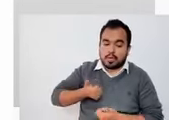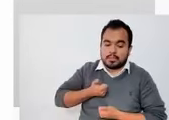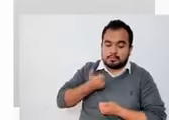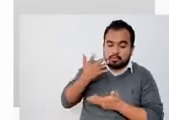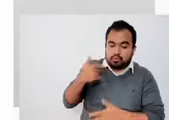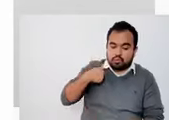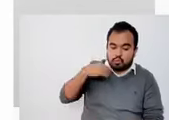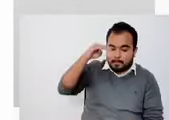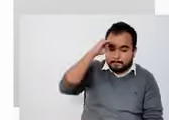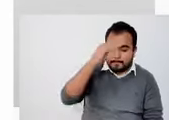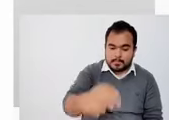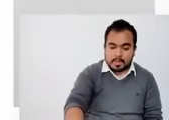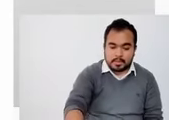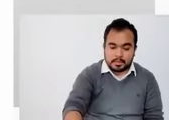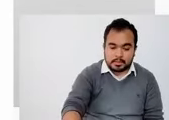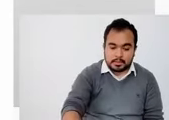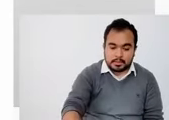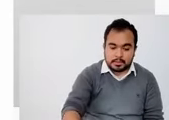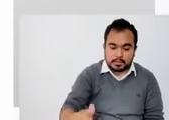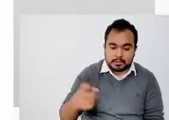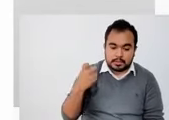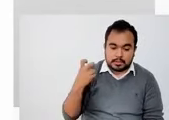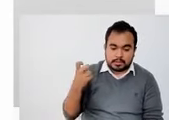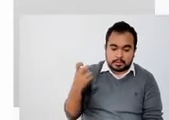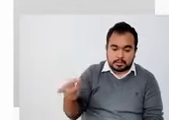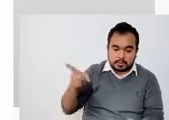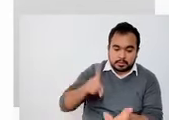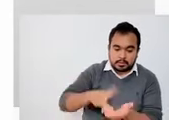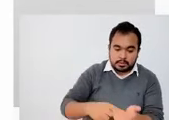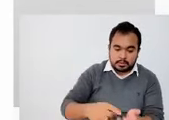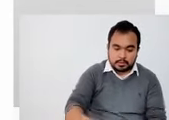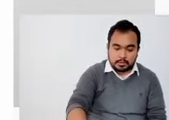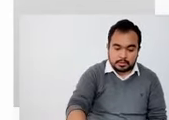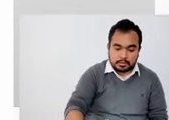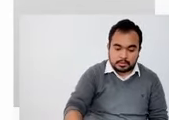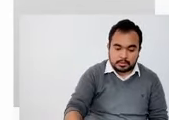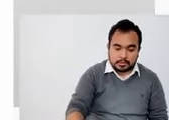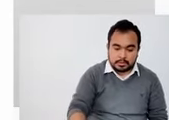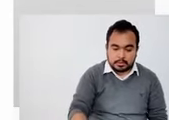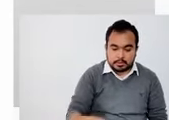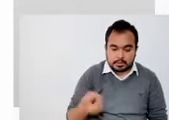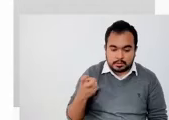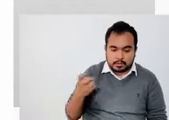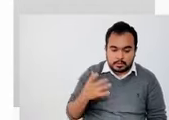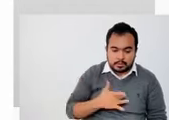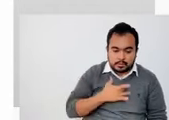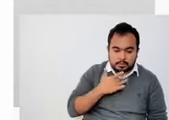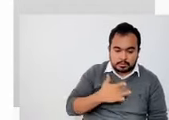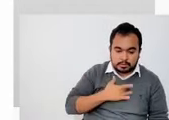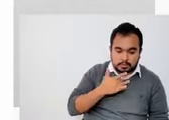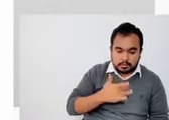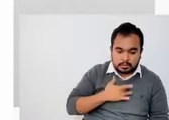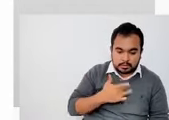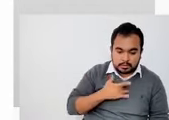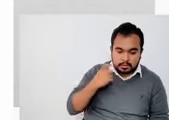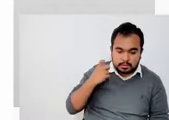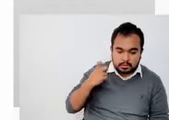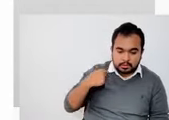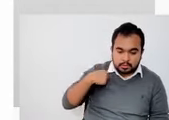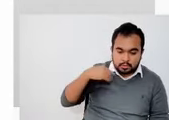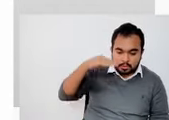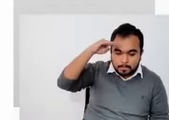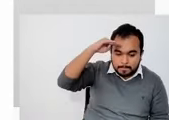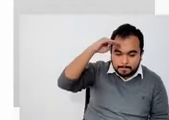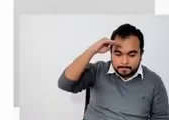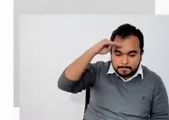mueren 10.000 niños porque cae una bomba en un lugar? ¡Qué horror! A Íñigo le parece que es un horror, pero no hay ningún argumento